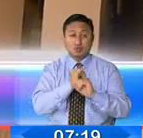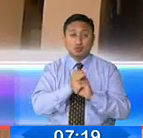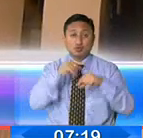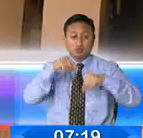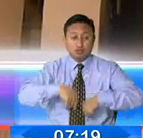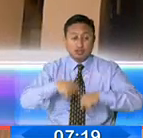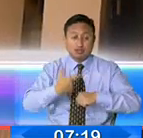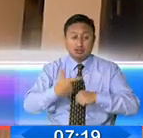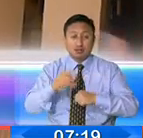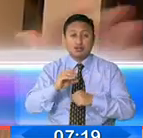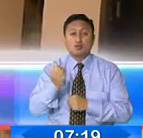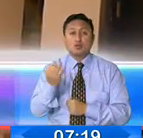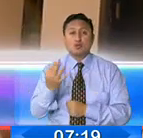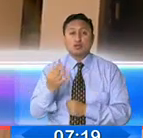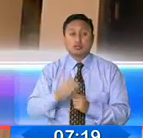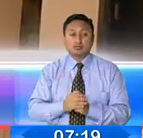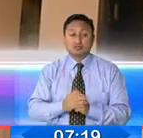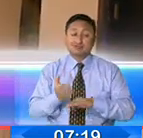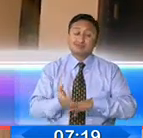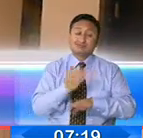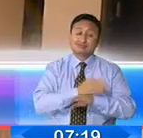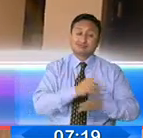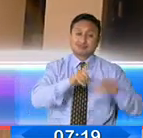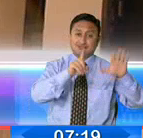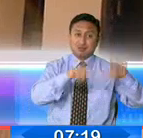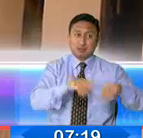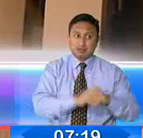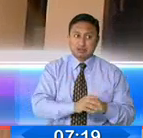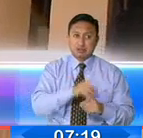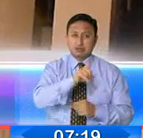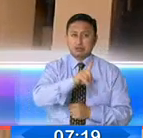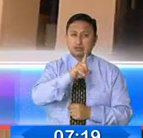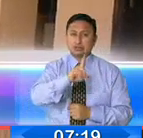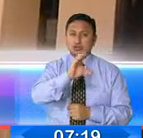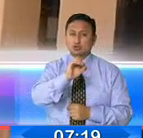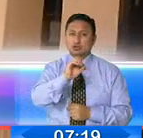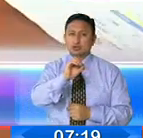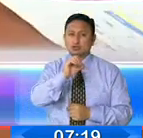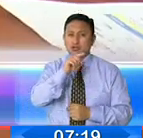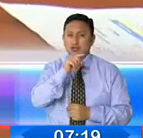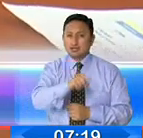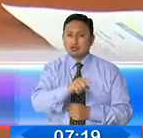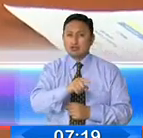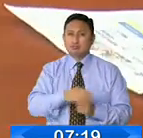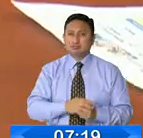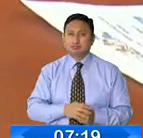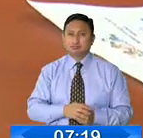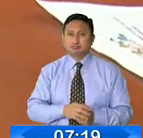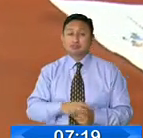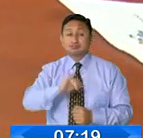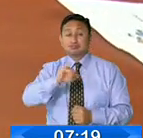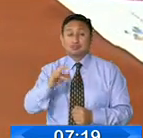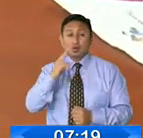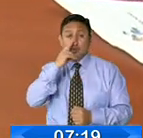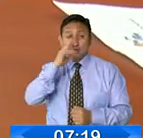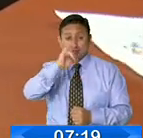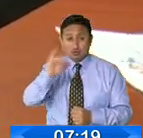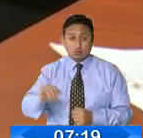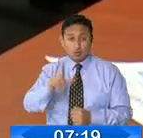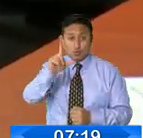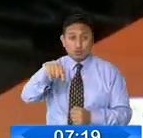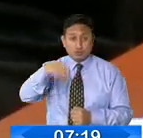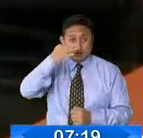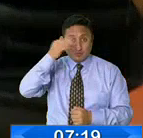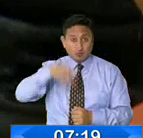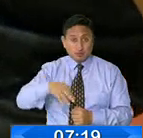levantar la oferta. El semestre pasado tuvimos alrededor de 110.000, 109.000 cupos. En junio y julio serán los